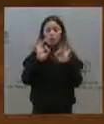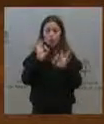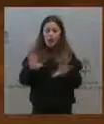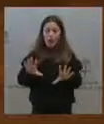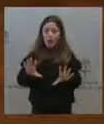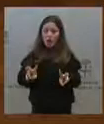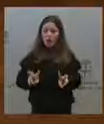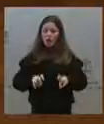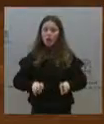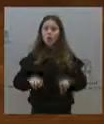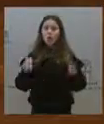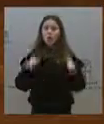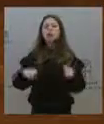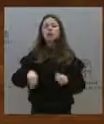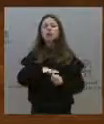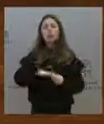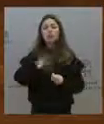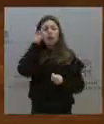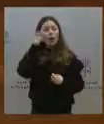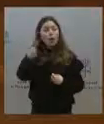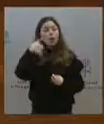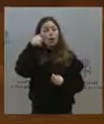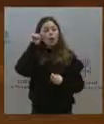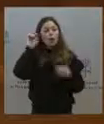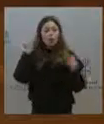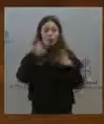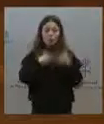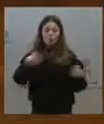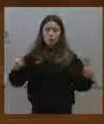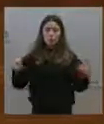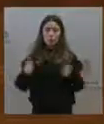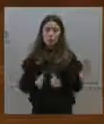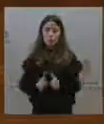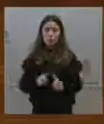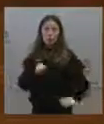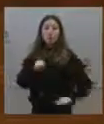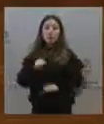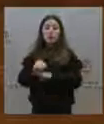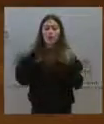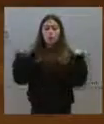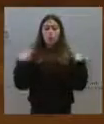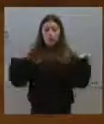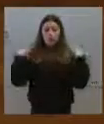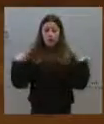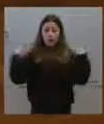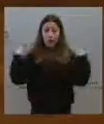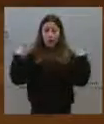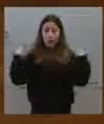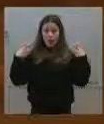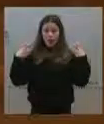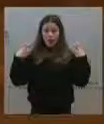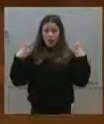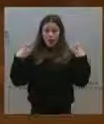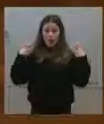despoblación. Se trata de un beneficio fiscal, o sea, cobrar impuestos sigue siendo un beneficio fiscal, pensado para consolidar